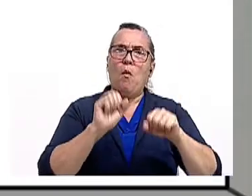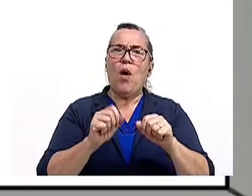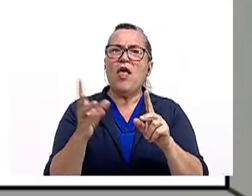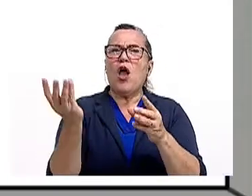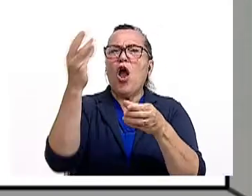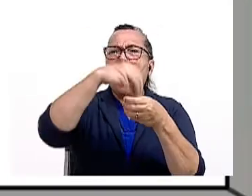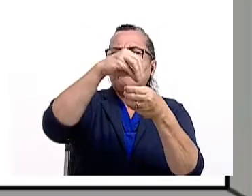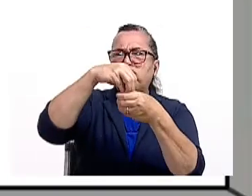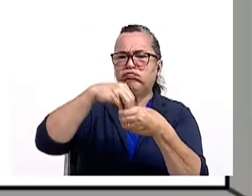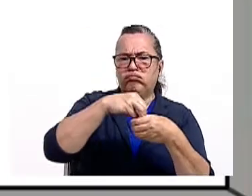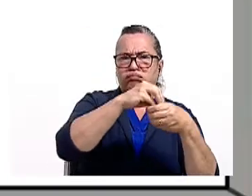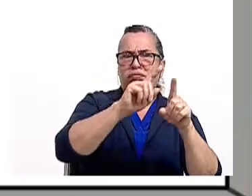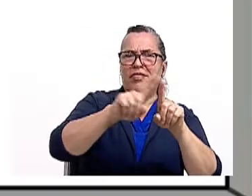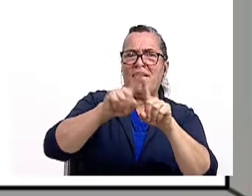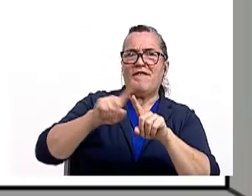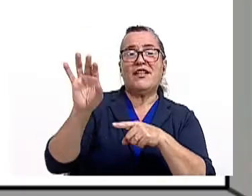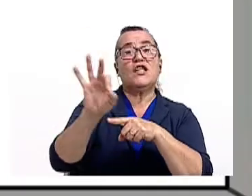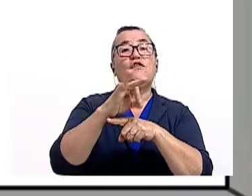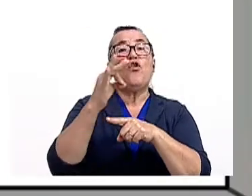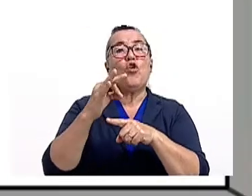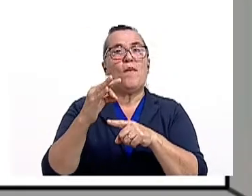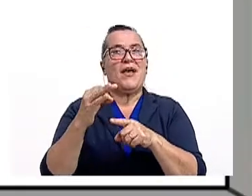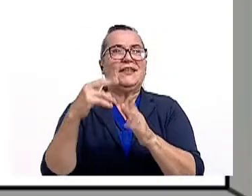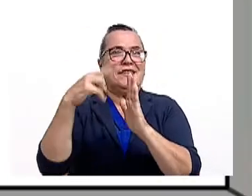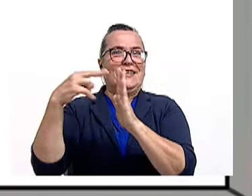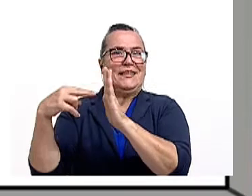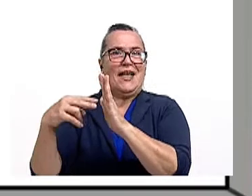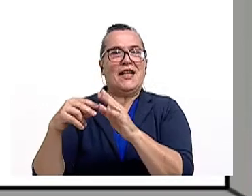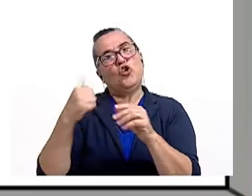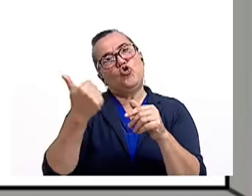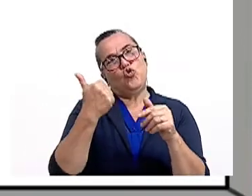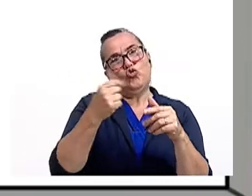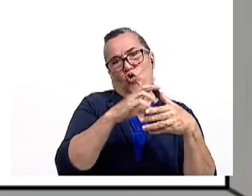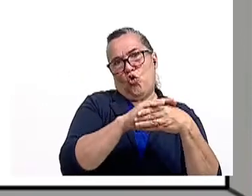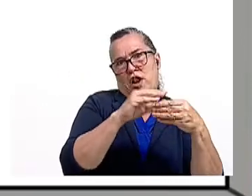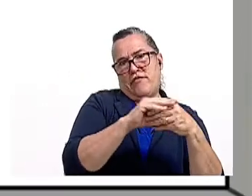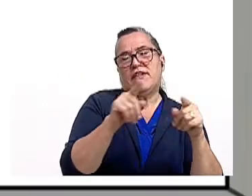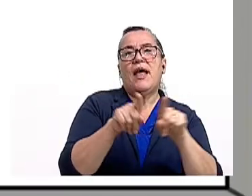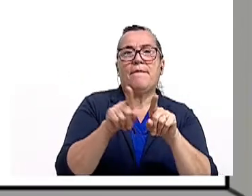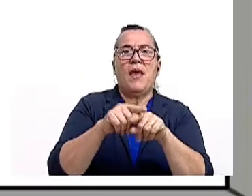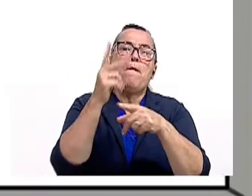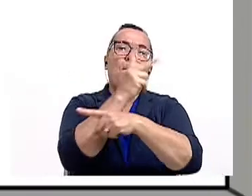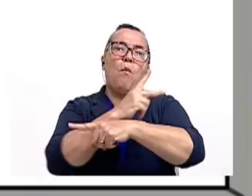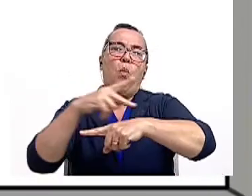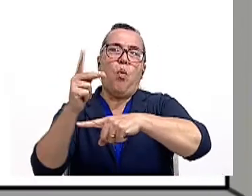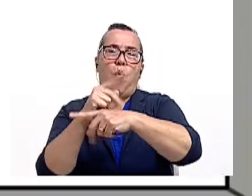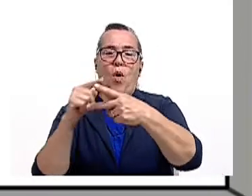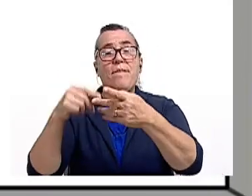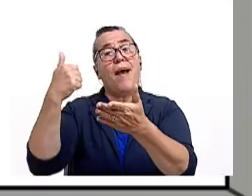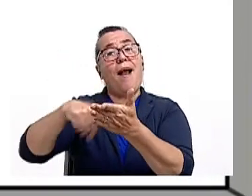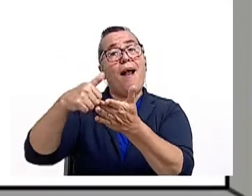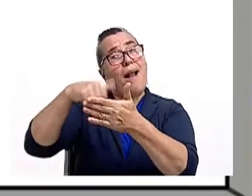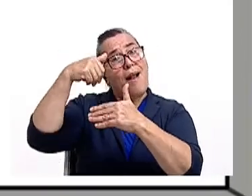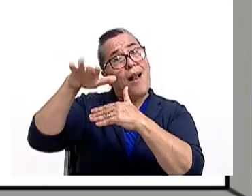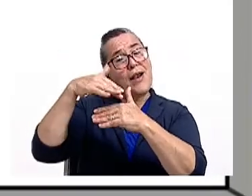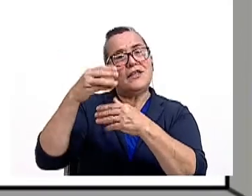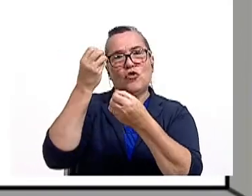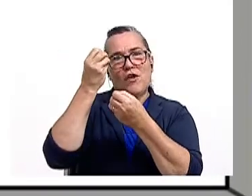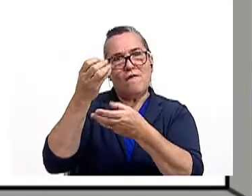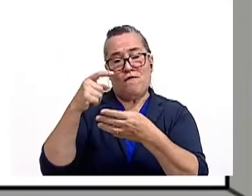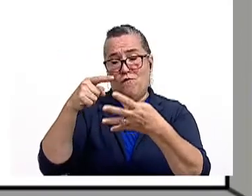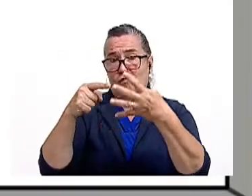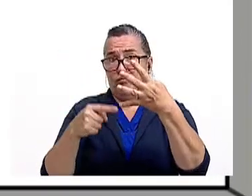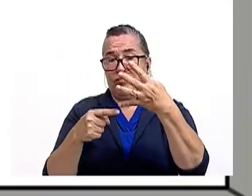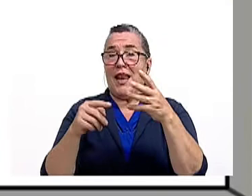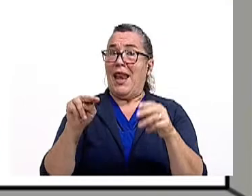incluir diferentes formas literarias aparte de la narrativa, como pueden ser poemas, cartas o informes, lo que hace